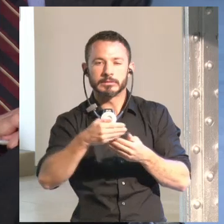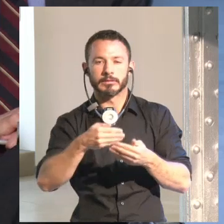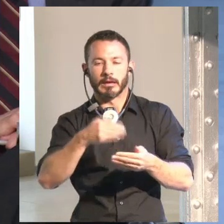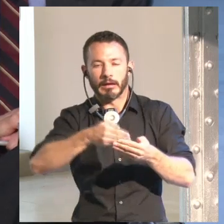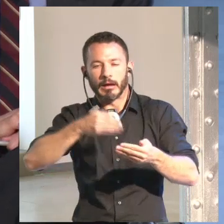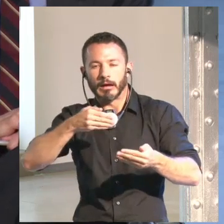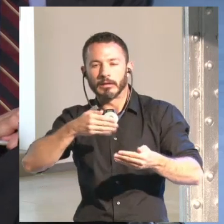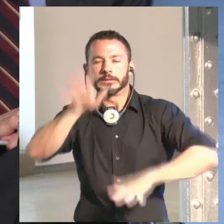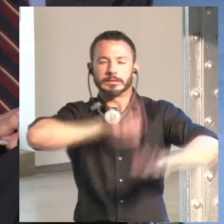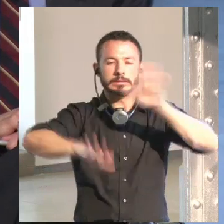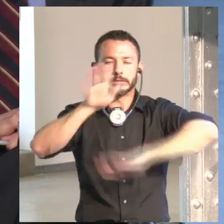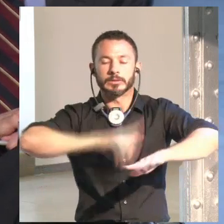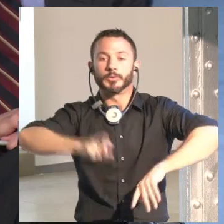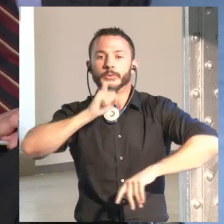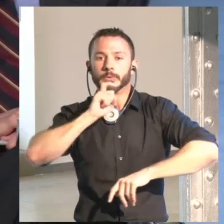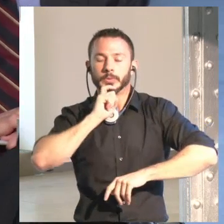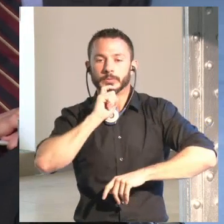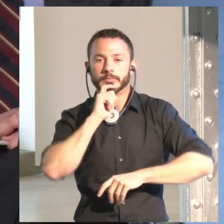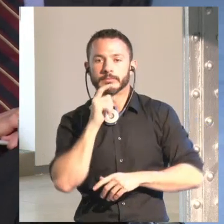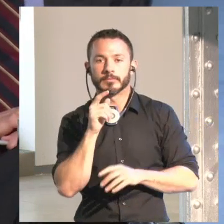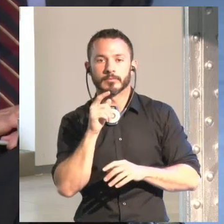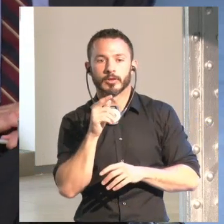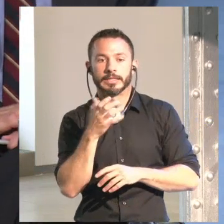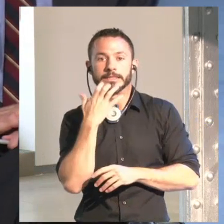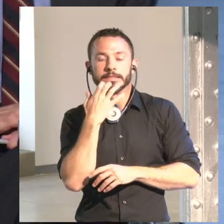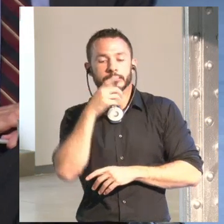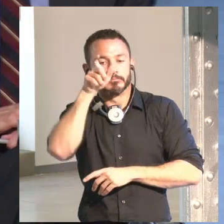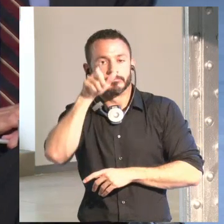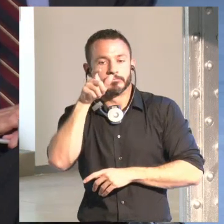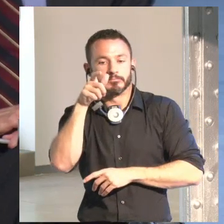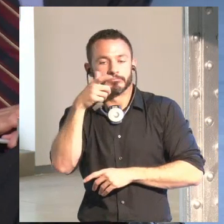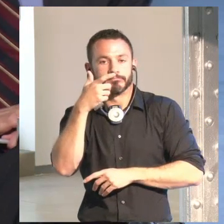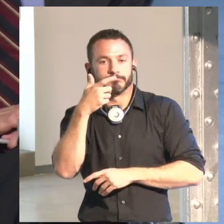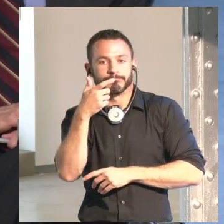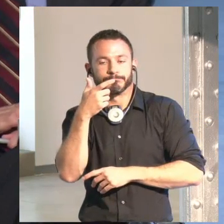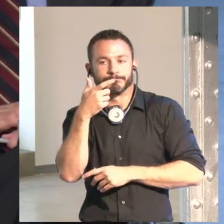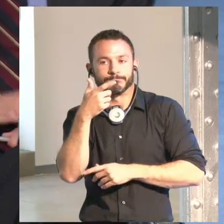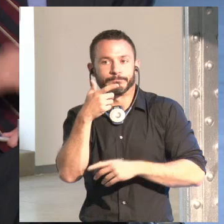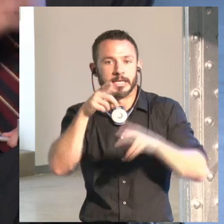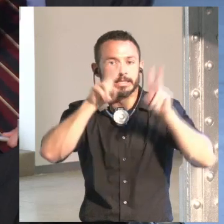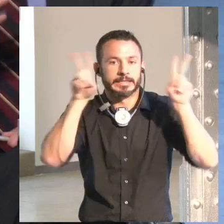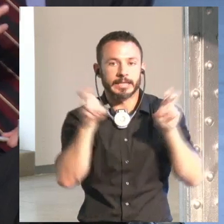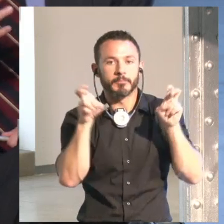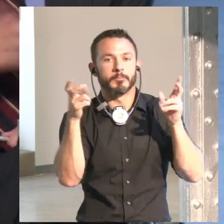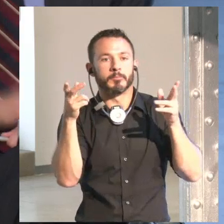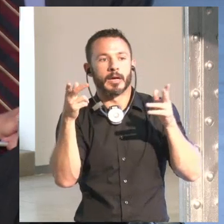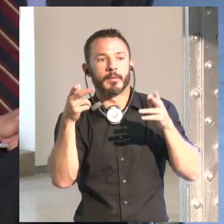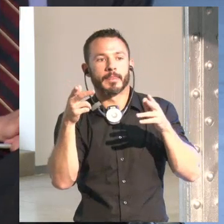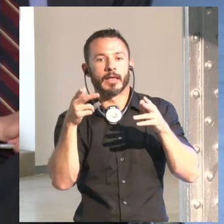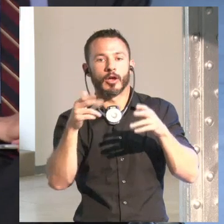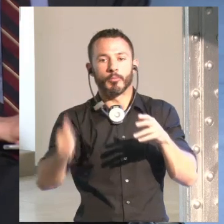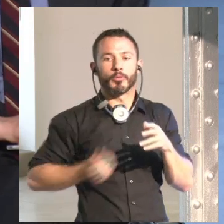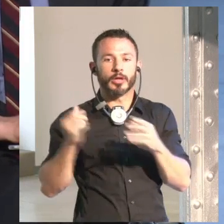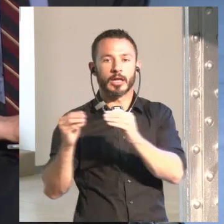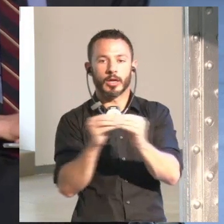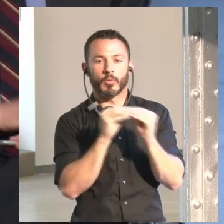una complejidad extrema. Y cuando uno plantea la cuestión de la igualdad de